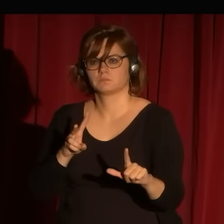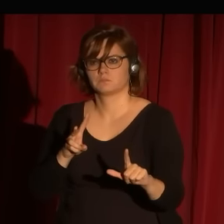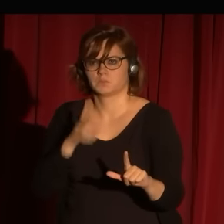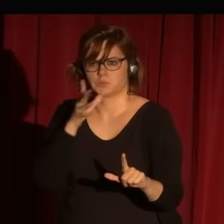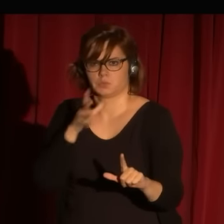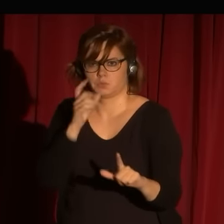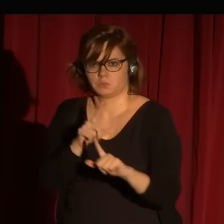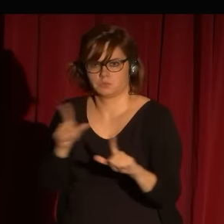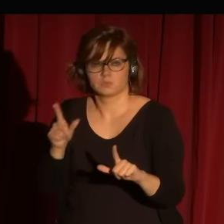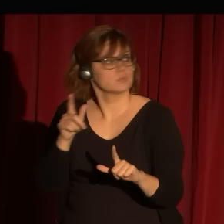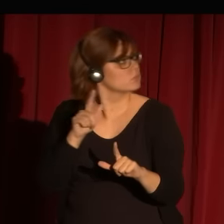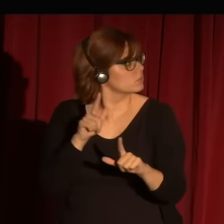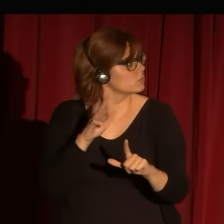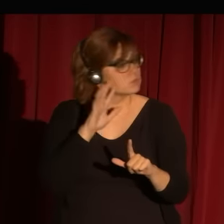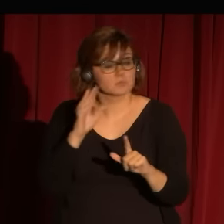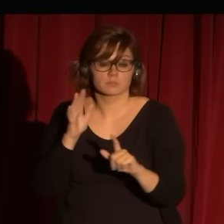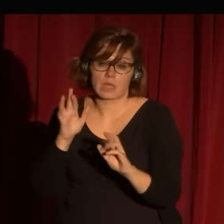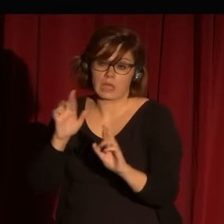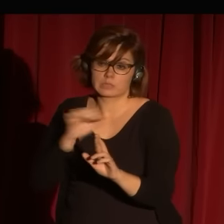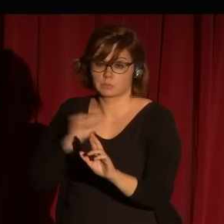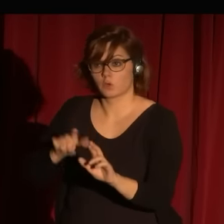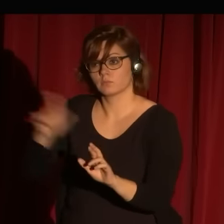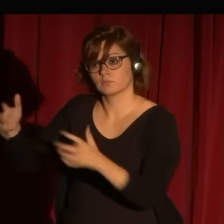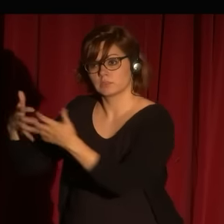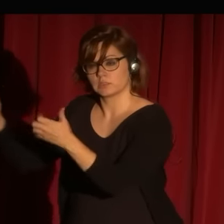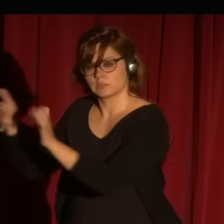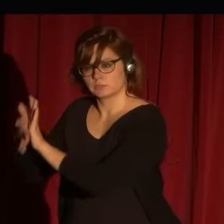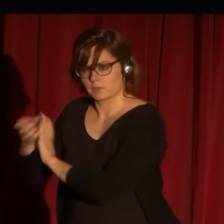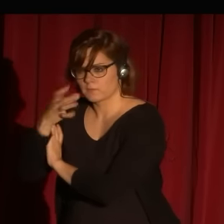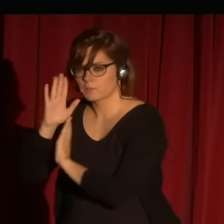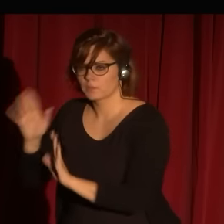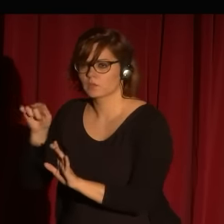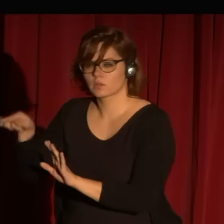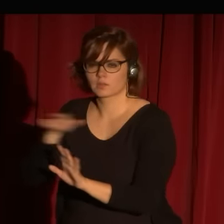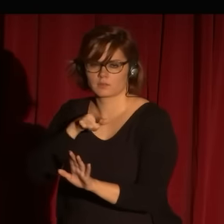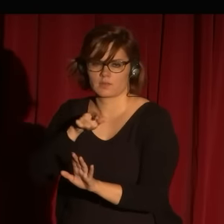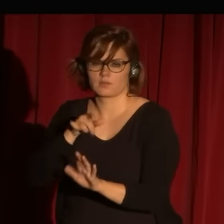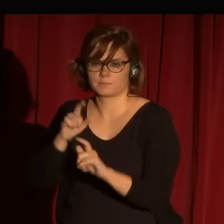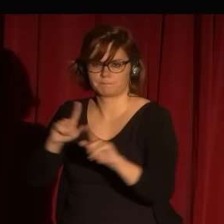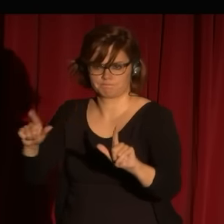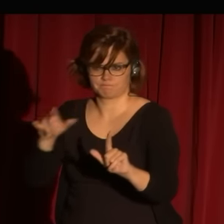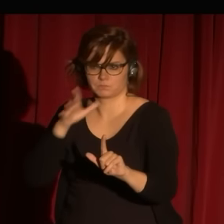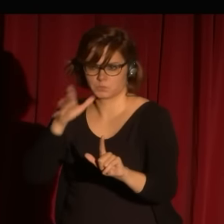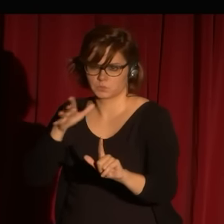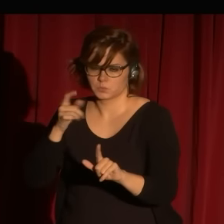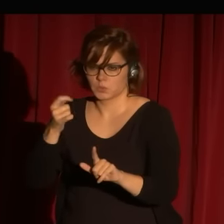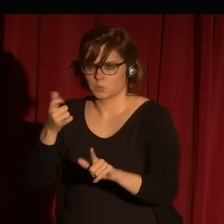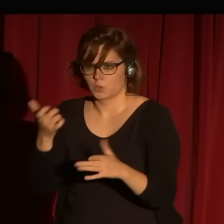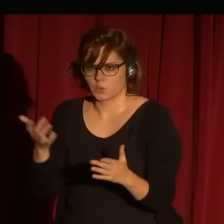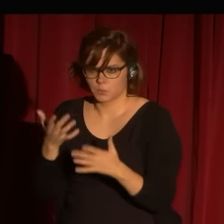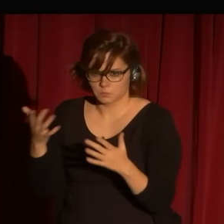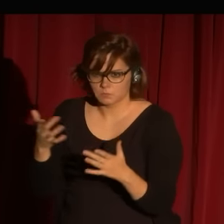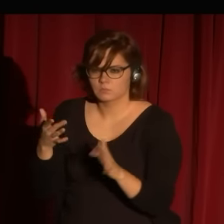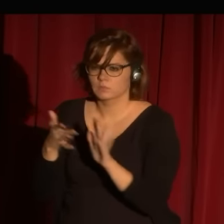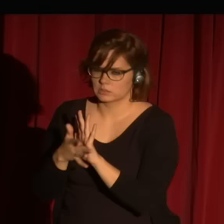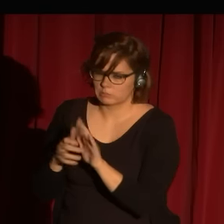la cartela que tiene el cuadro al lado lo explique pero está ahí por una razón un poco que